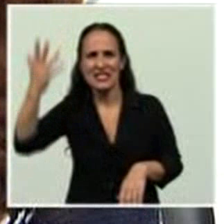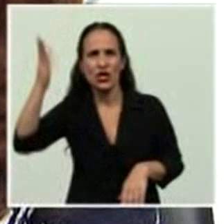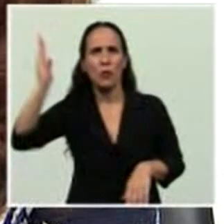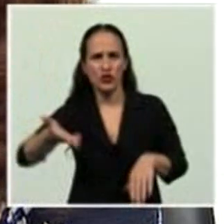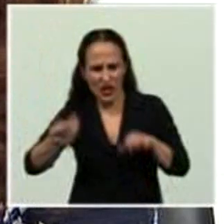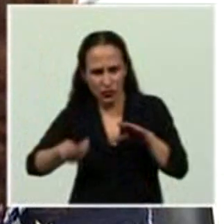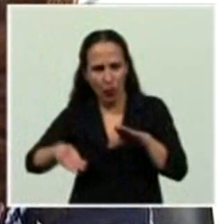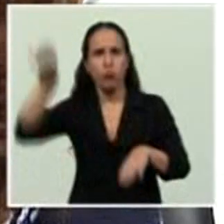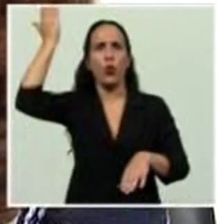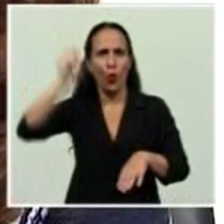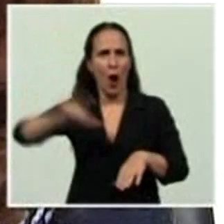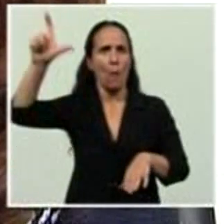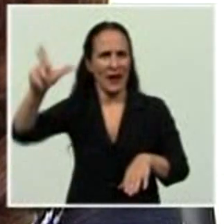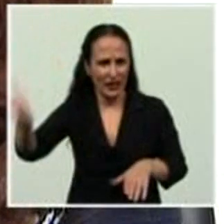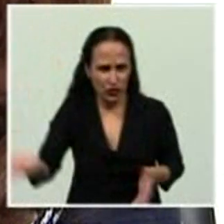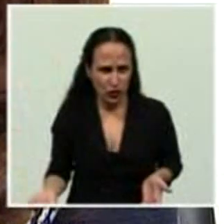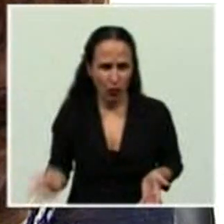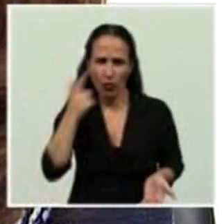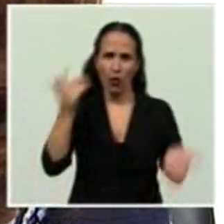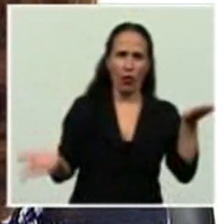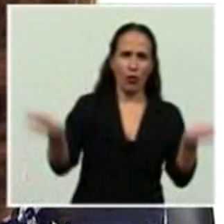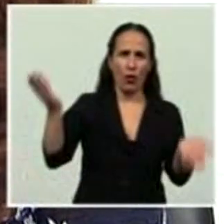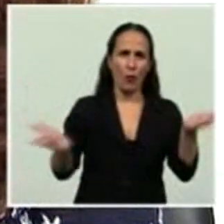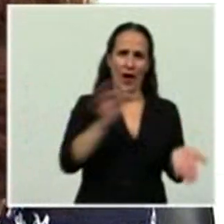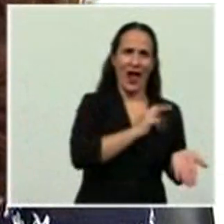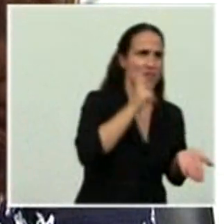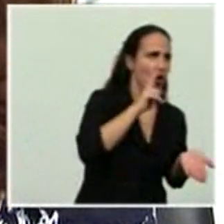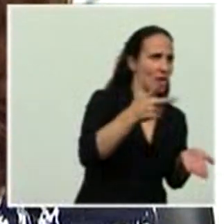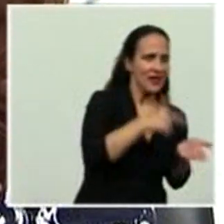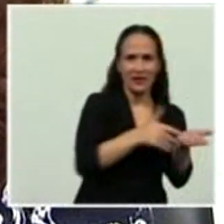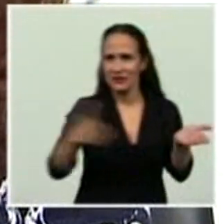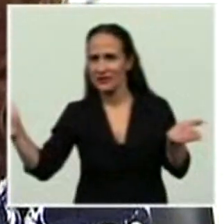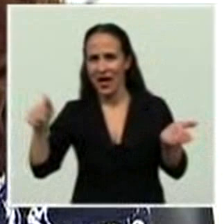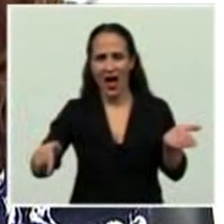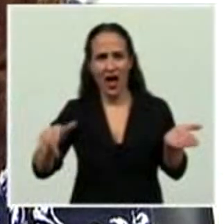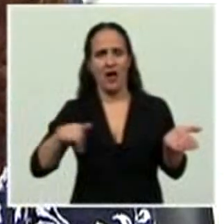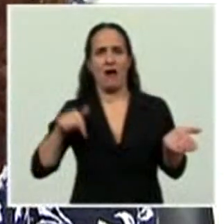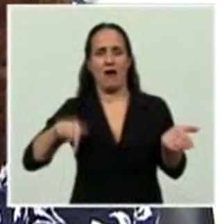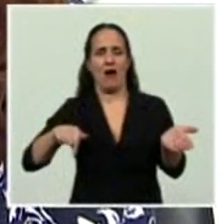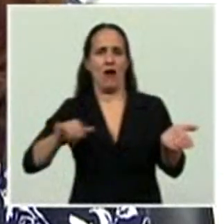25% desde el año 2003 a la fecha